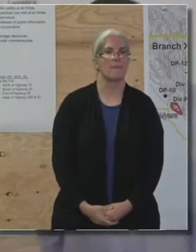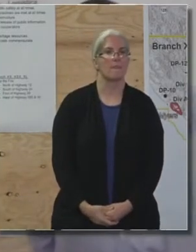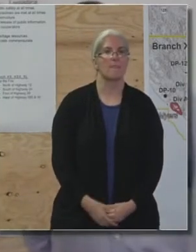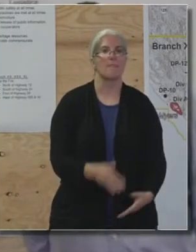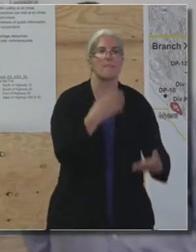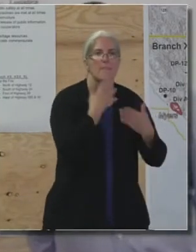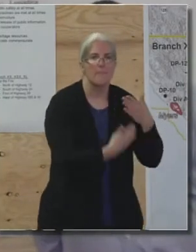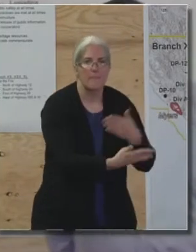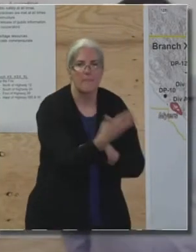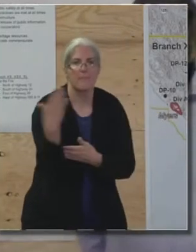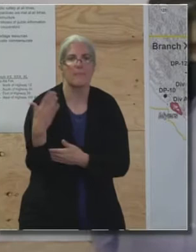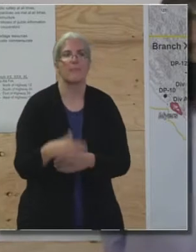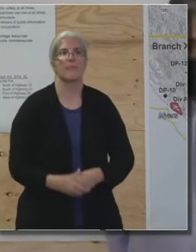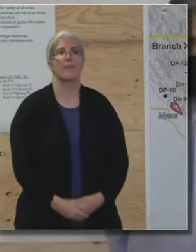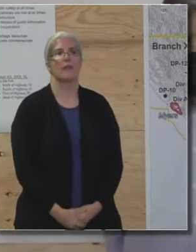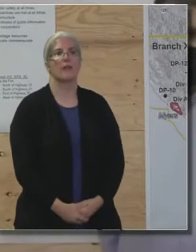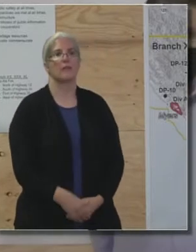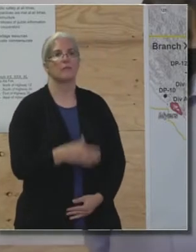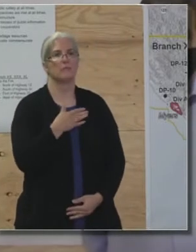buenos días